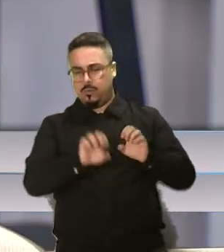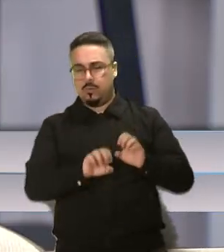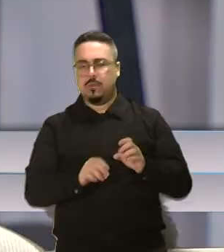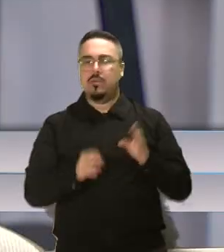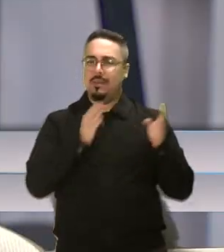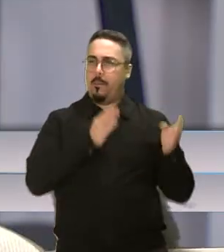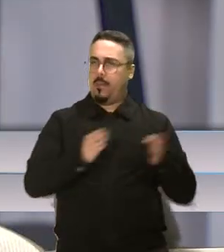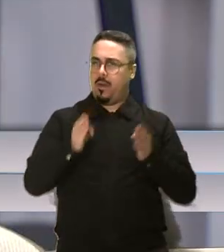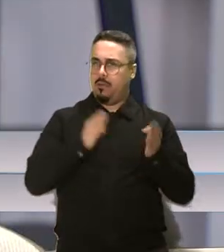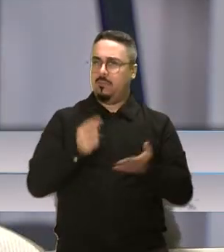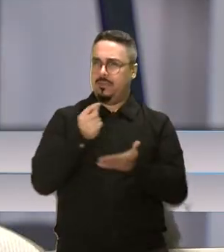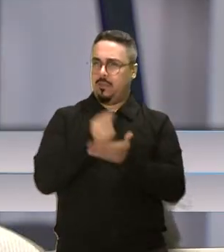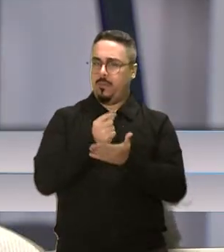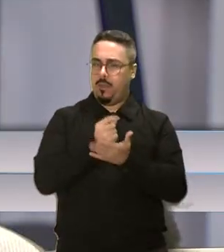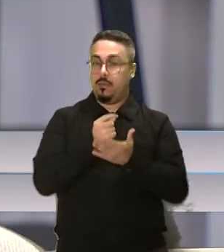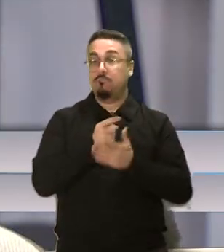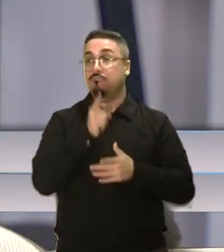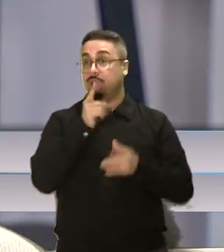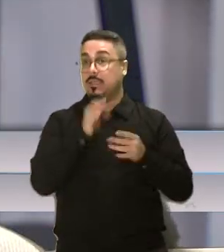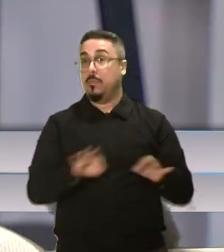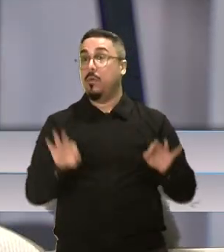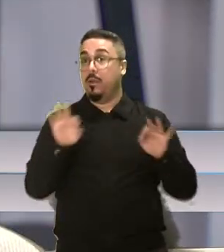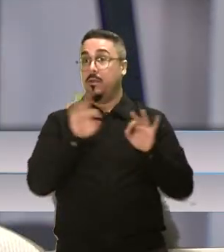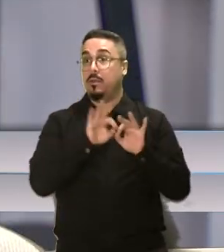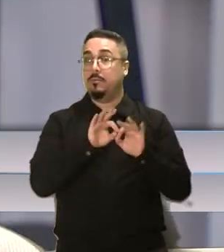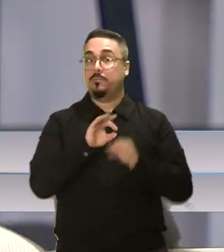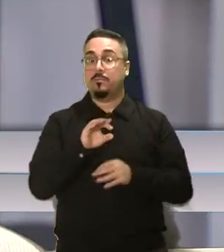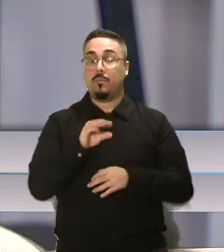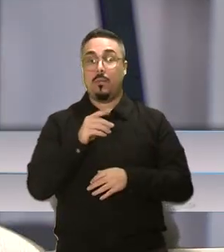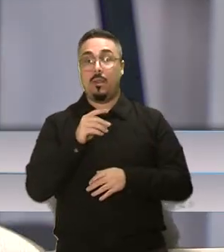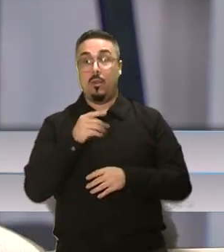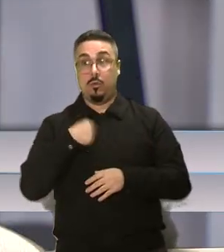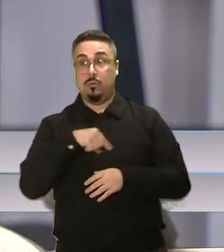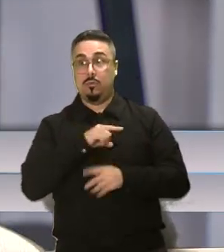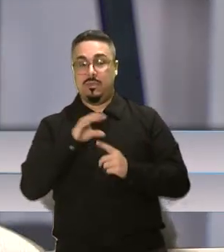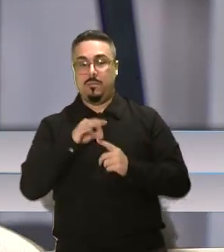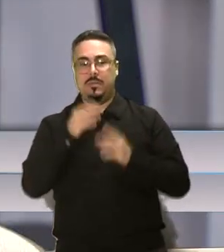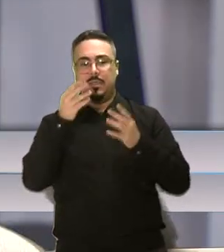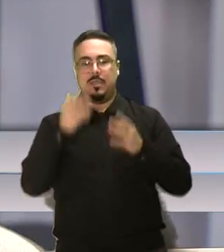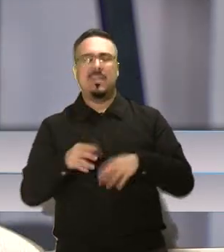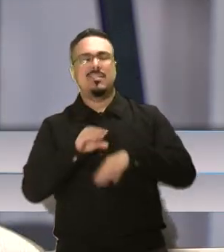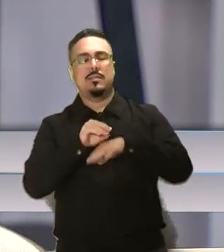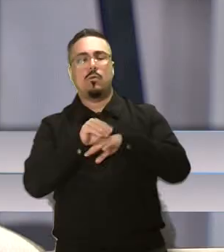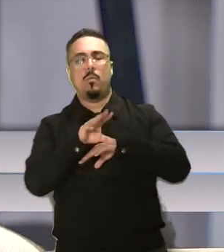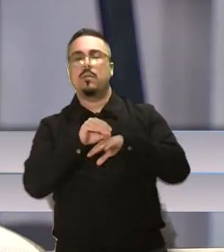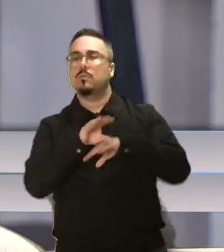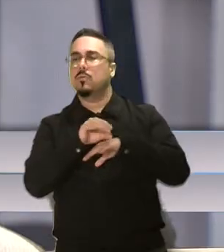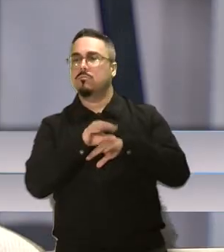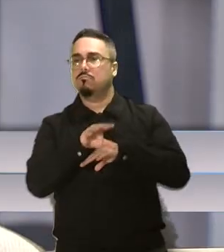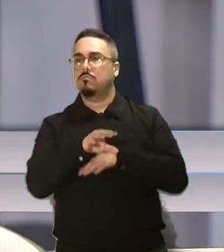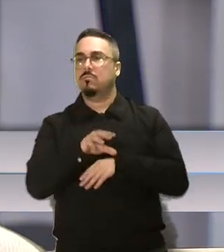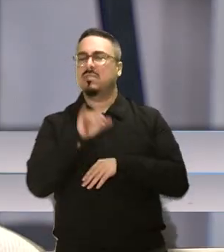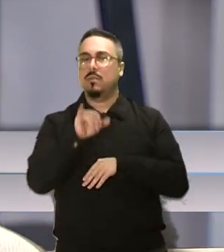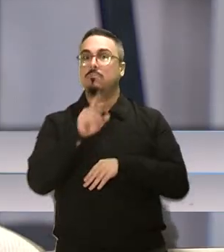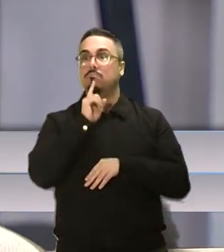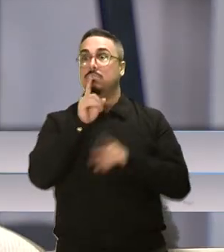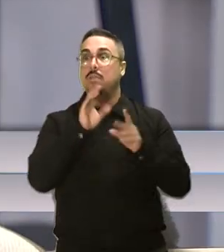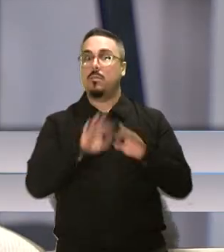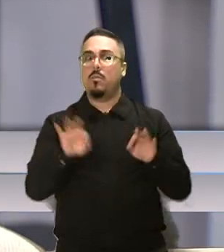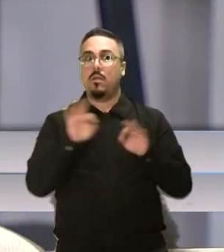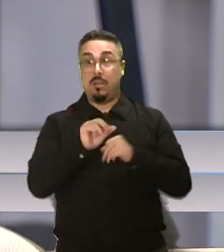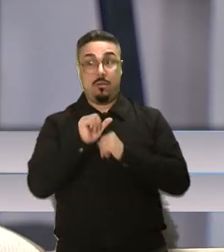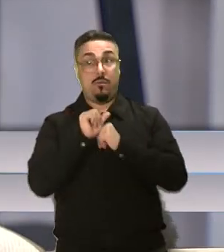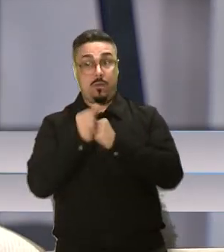conjunto que es bien importante y entonces nosotras como especialistas le brindamos recomendaciones y es bien importante que estas recomendaciones ellos las